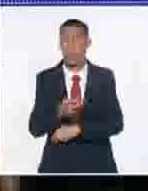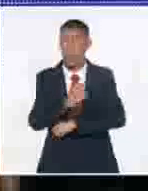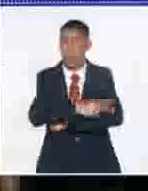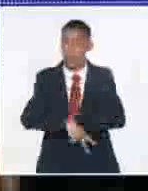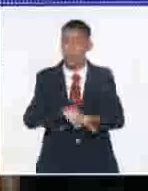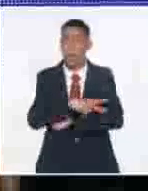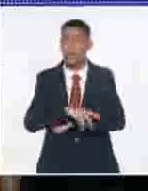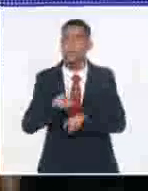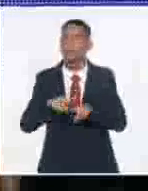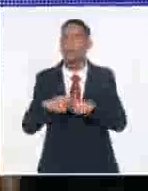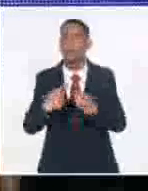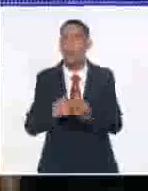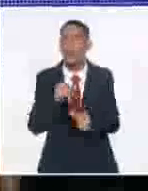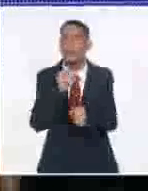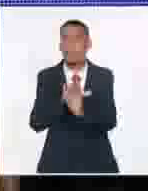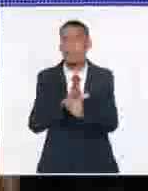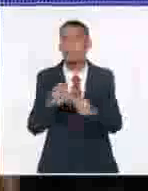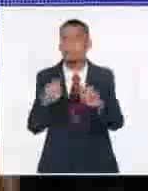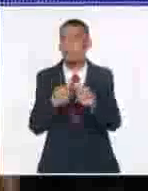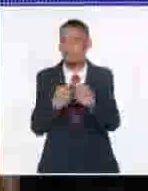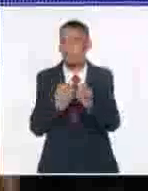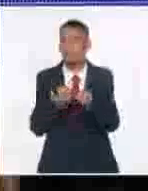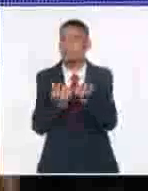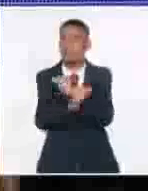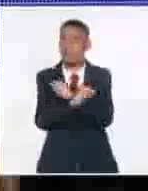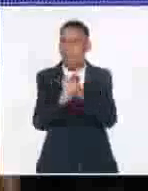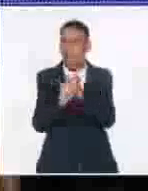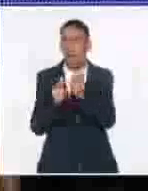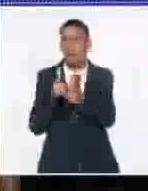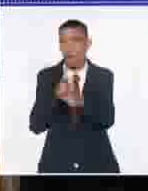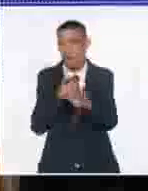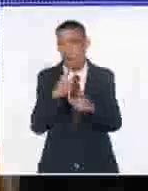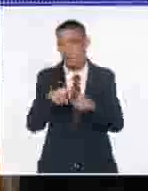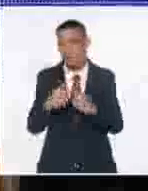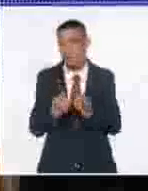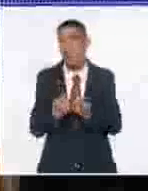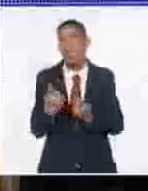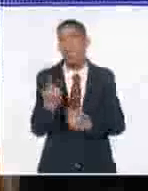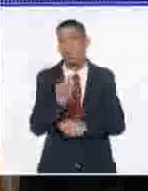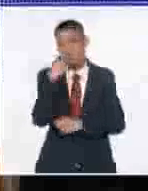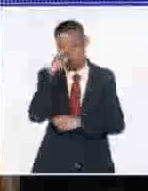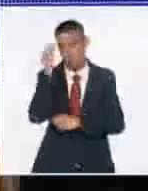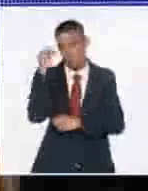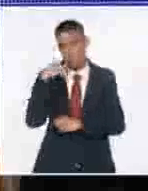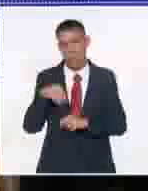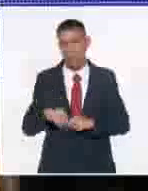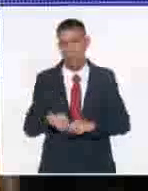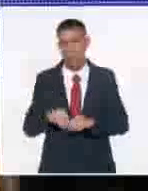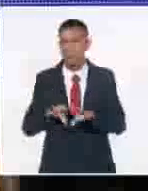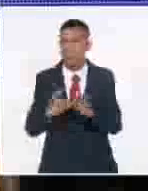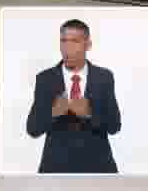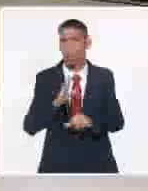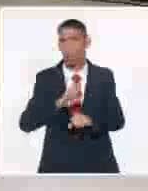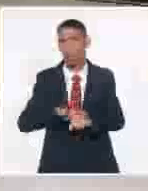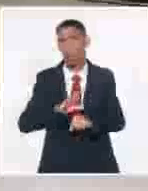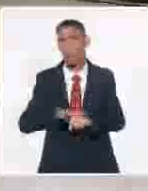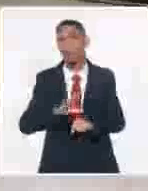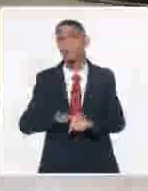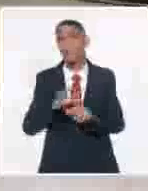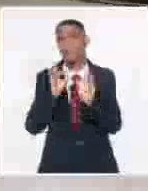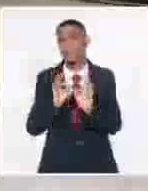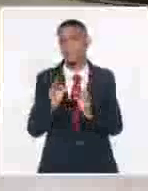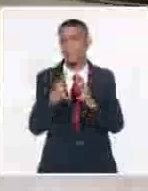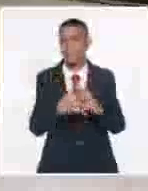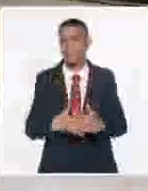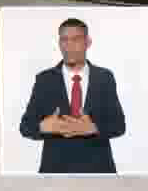actual en la región y en particular a los crímenes que se producen hoy contra la población civil y